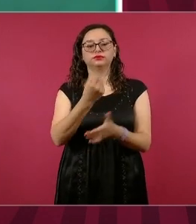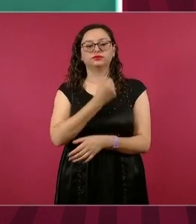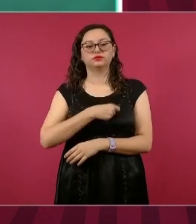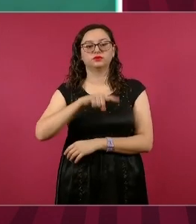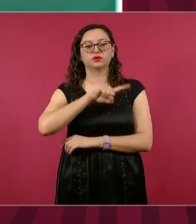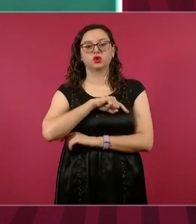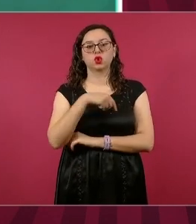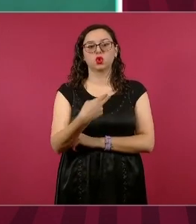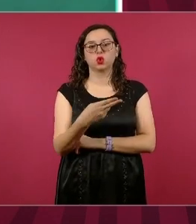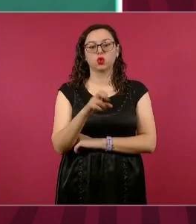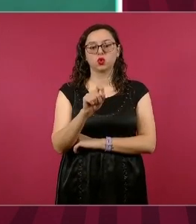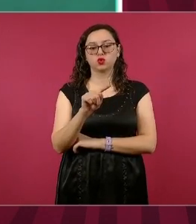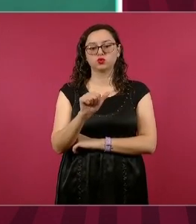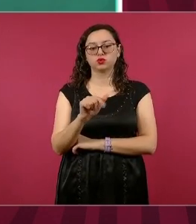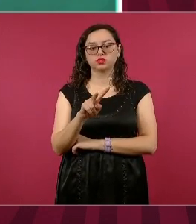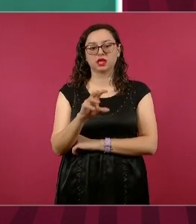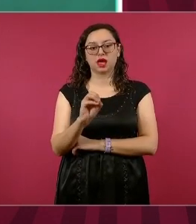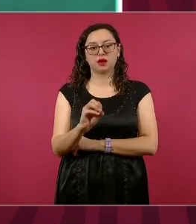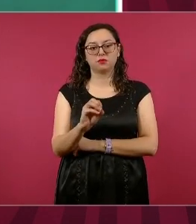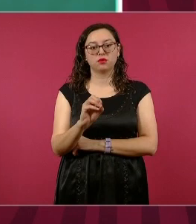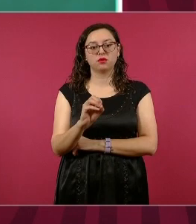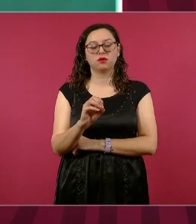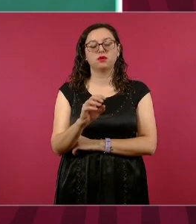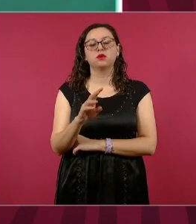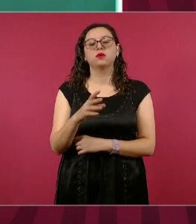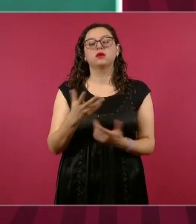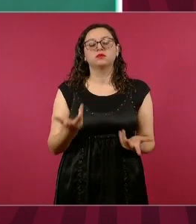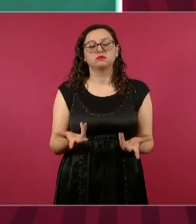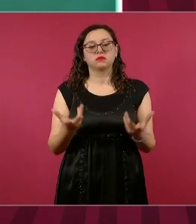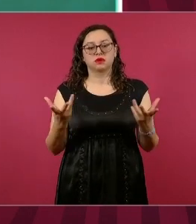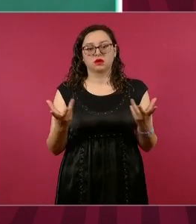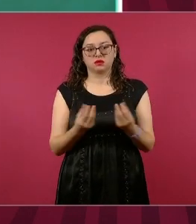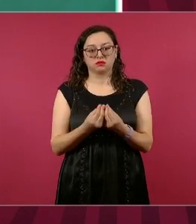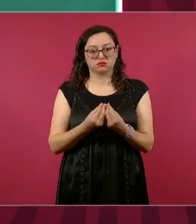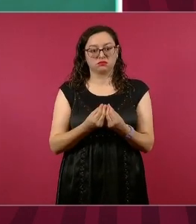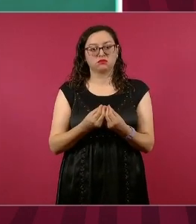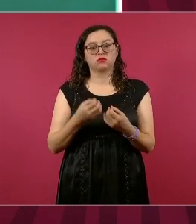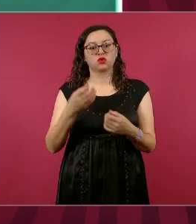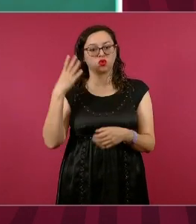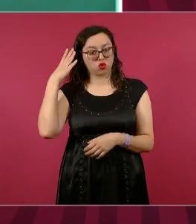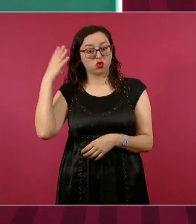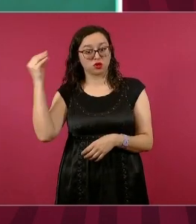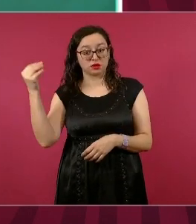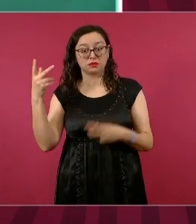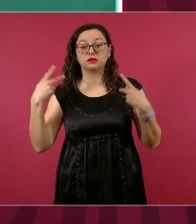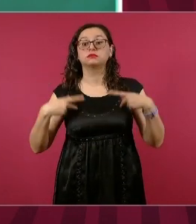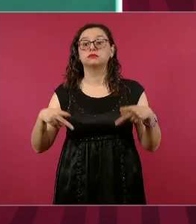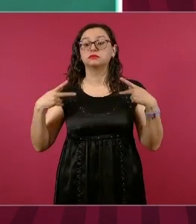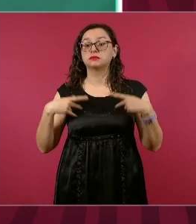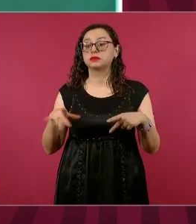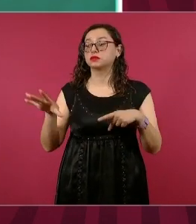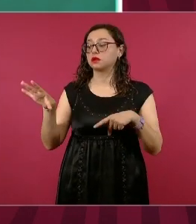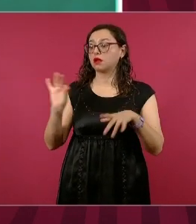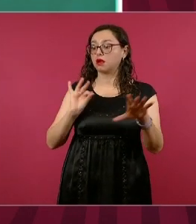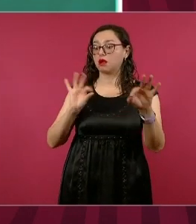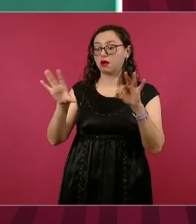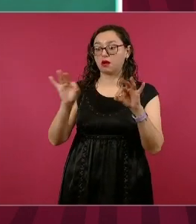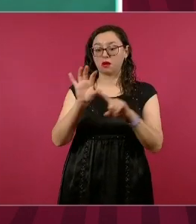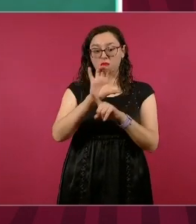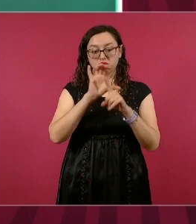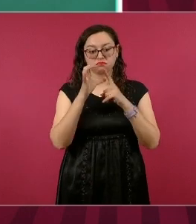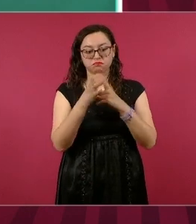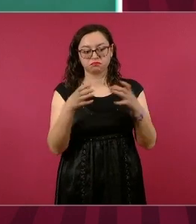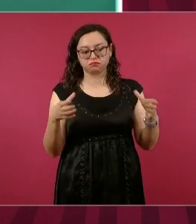Gustavo Vázquez Montes, aquí en la capital del estado de Colima, con las personas que integran este Comité de Salud para el Bienestar,